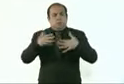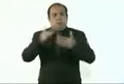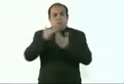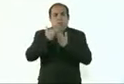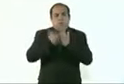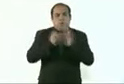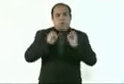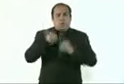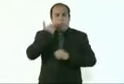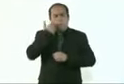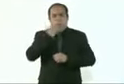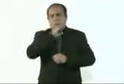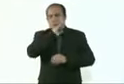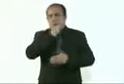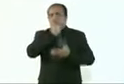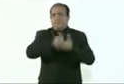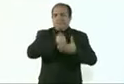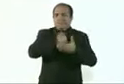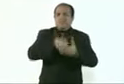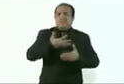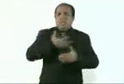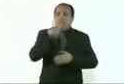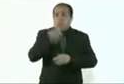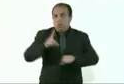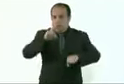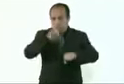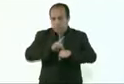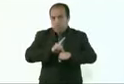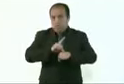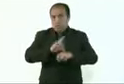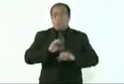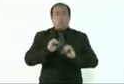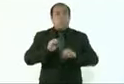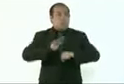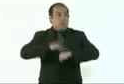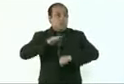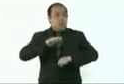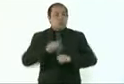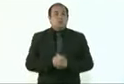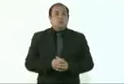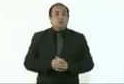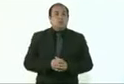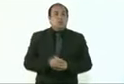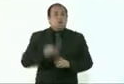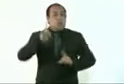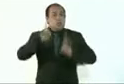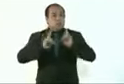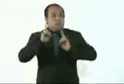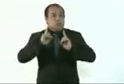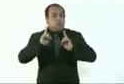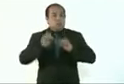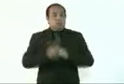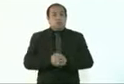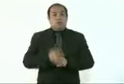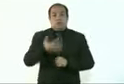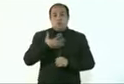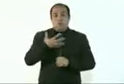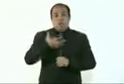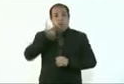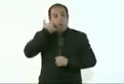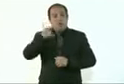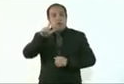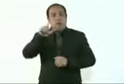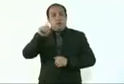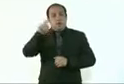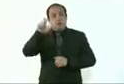persistente, como dicen los médicos, por más de 2 días. Y cualquier duda, llamar a Locatel. Y ya